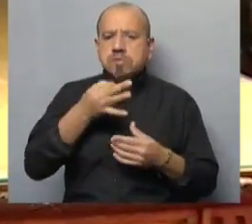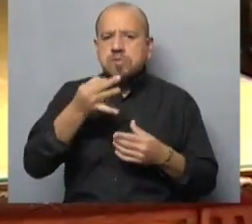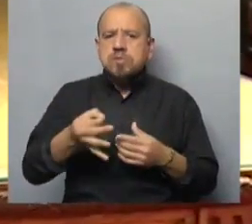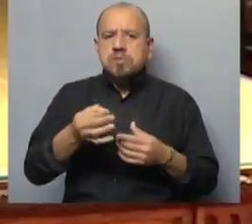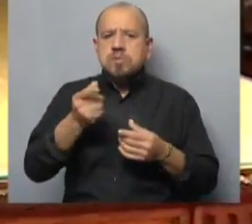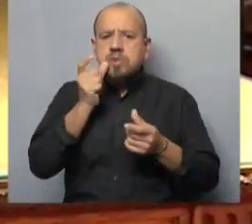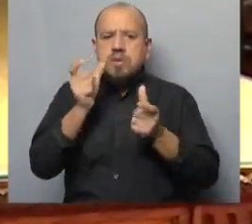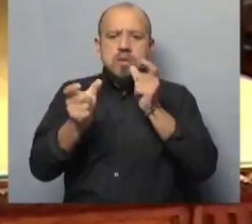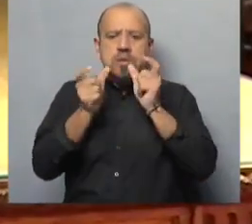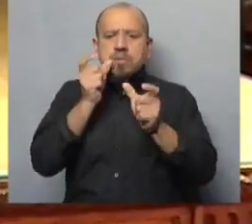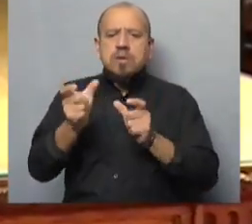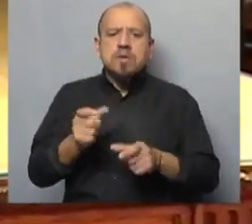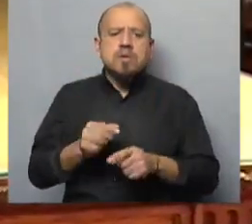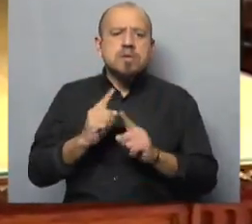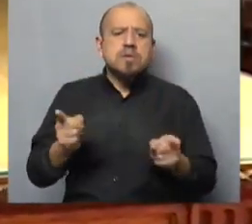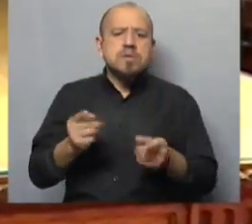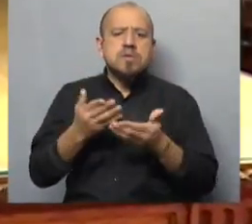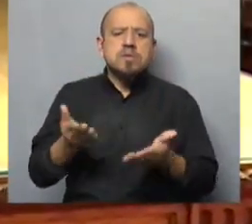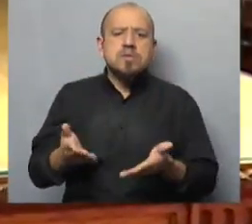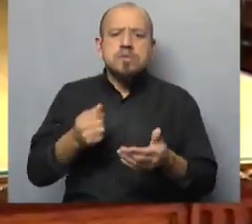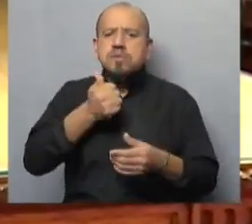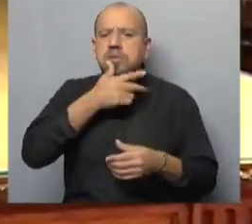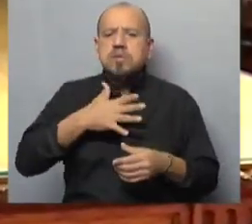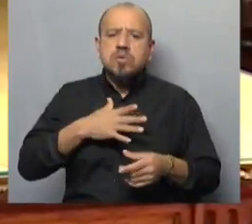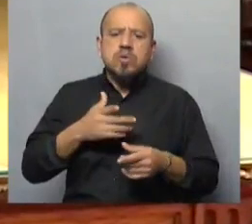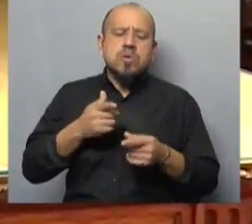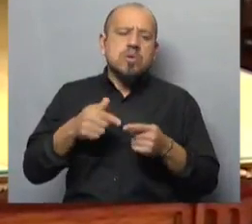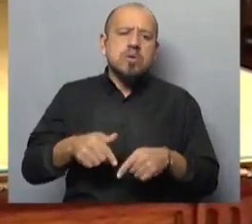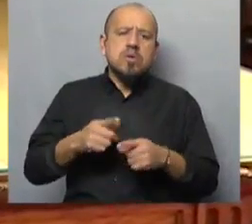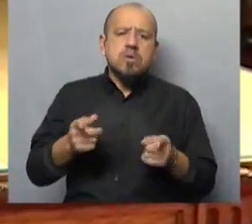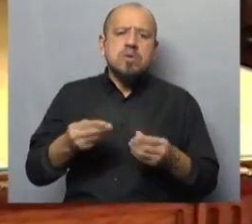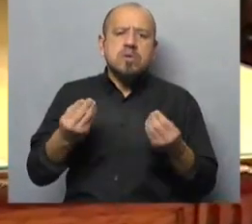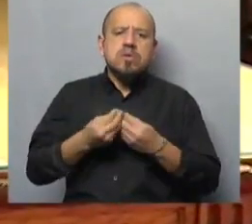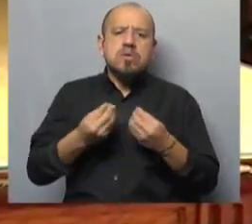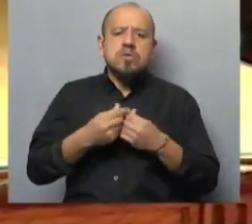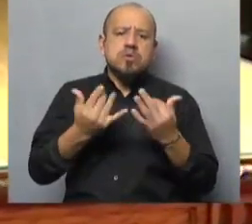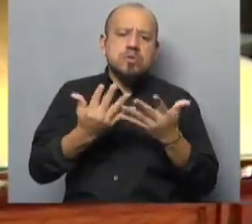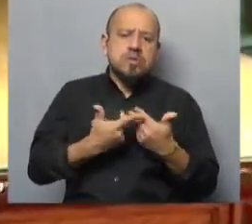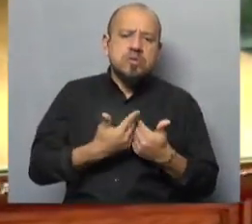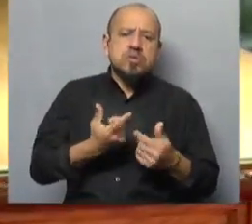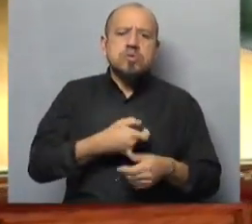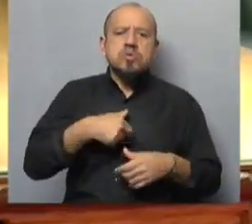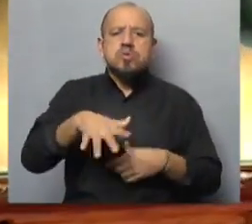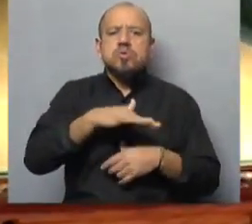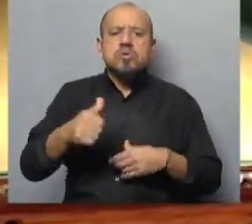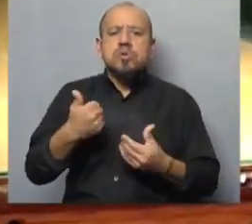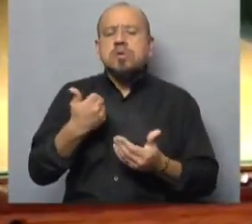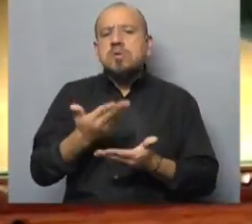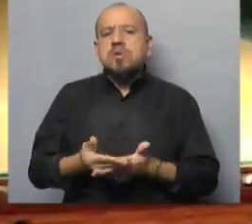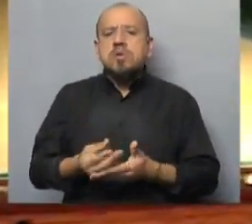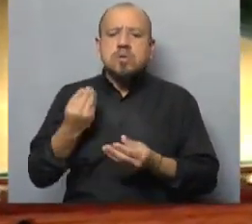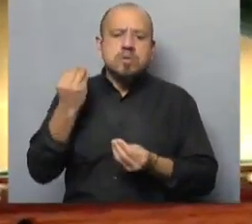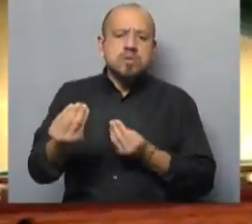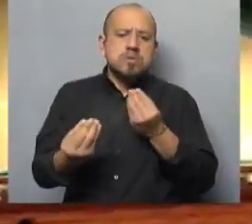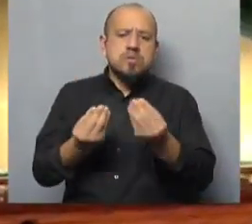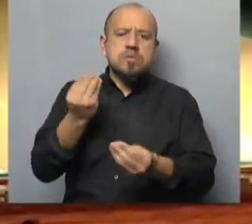y palabras que no corresponden con lo que es la historia de muchas organizaciones sociales que presentaron candidatos que